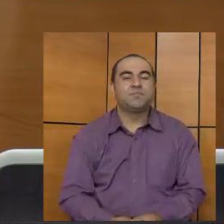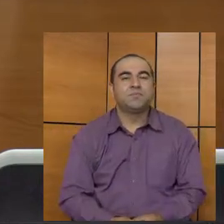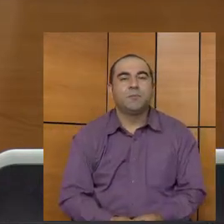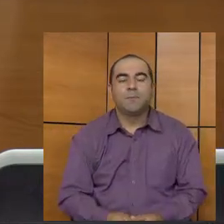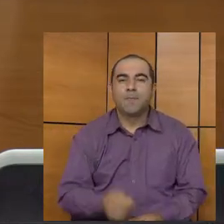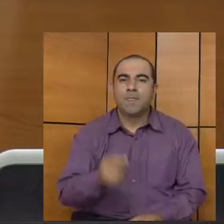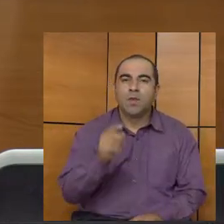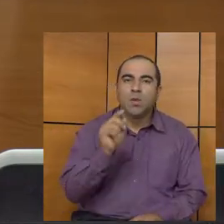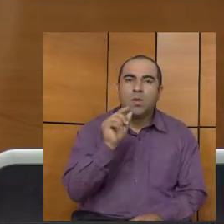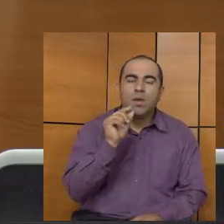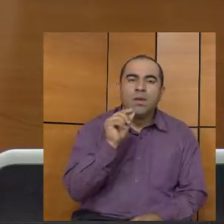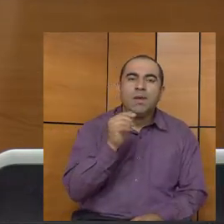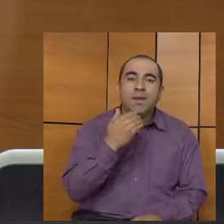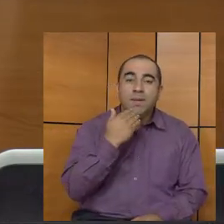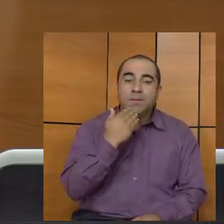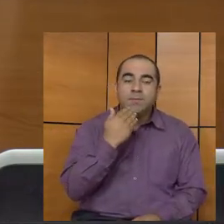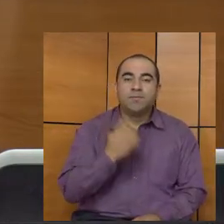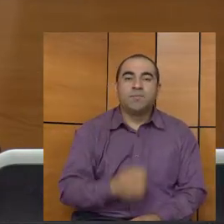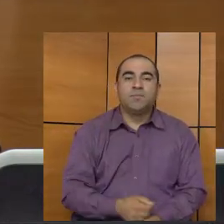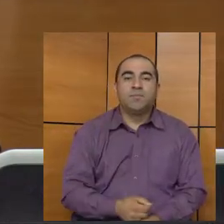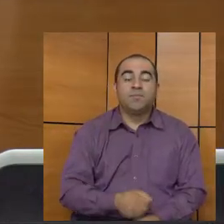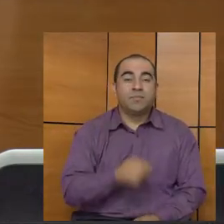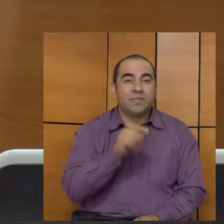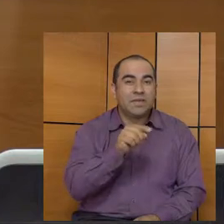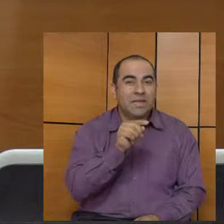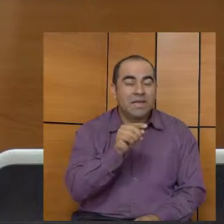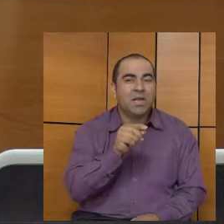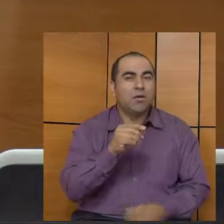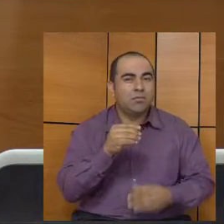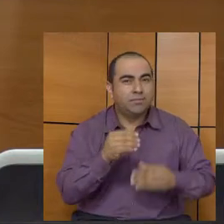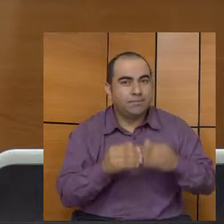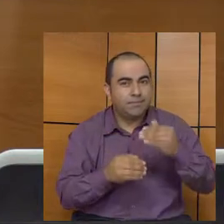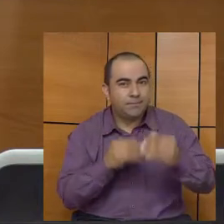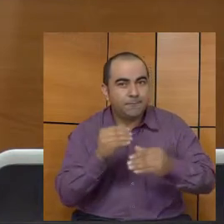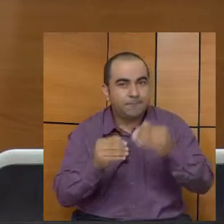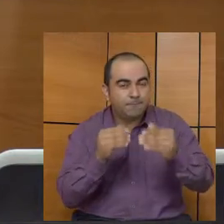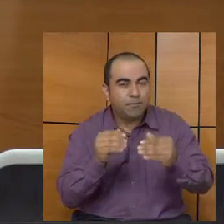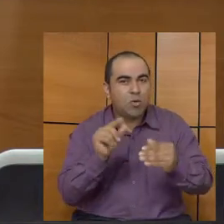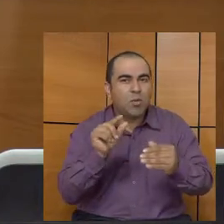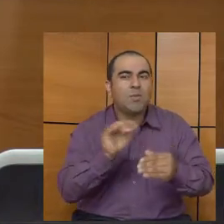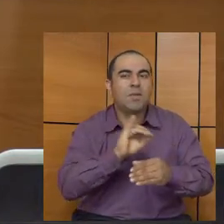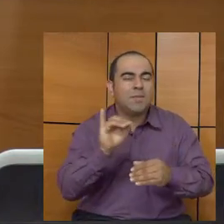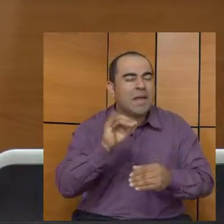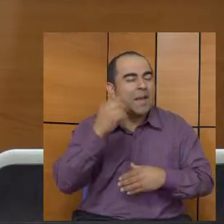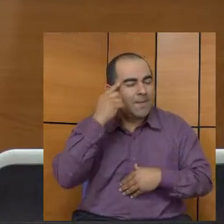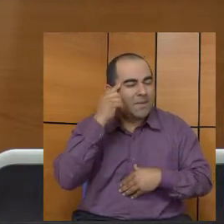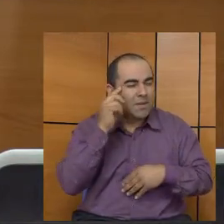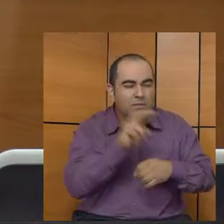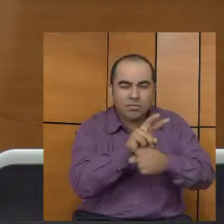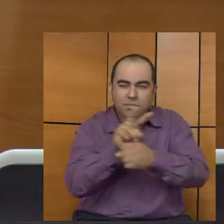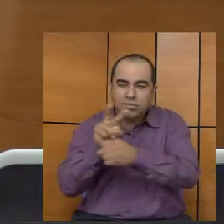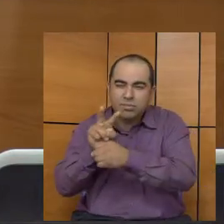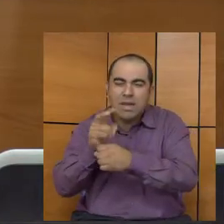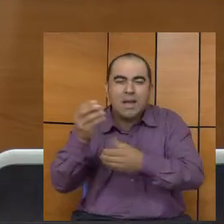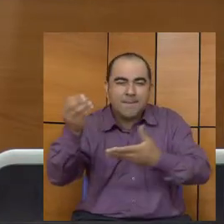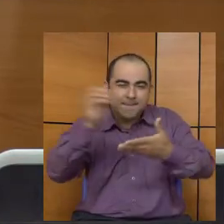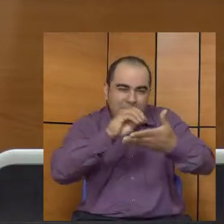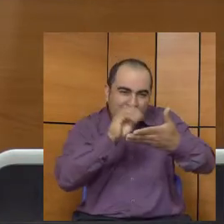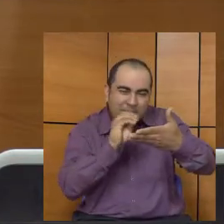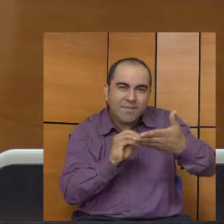Y un poco, esto nos llevó, como os digo, a una serie de conclusiones, ¿no? De este segundo bloque.